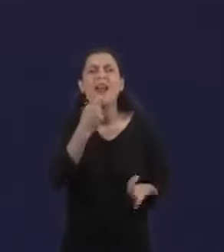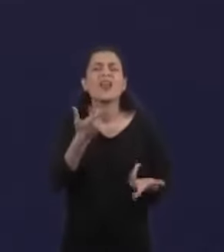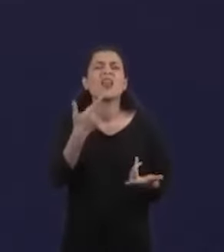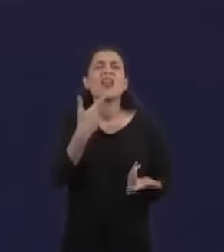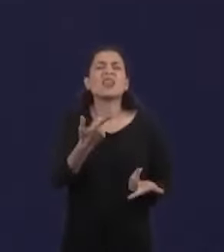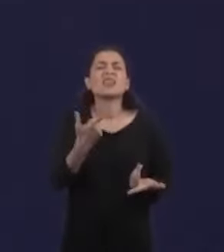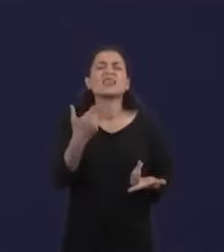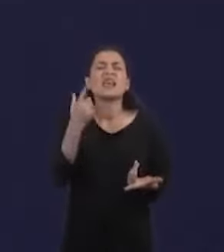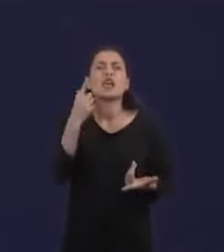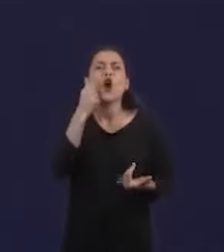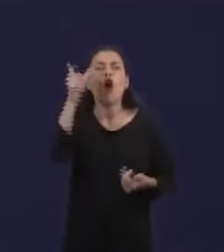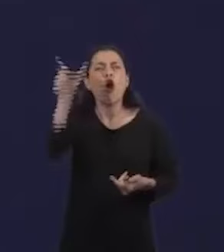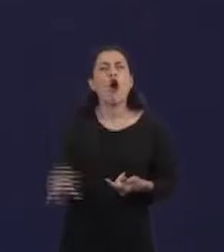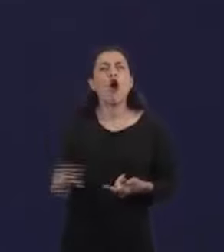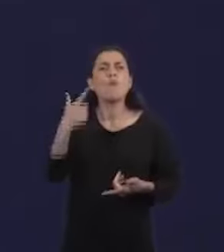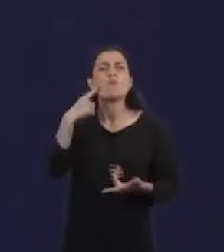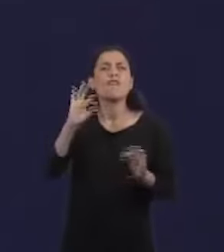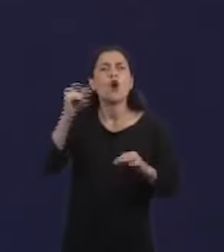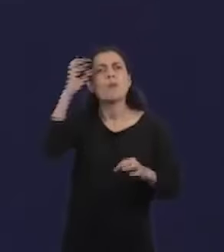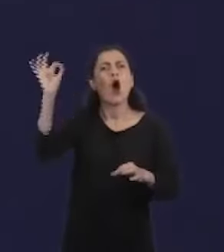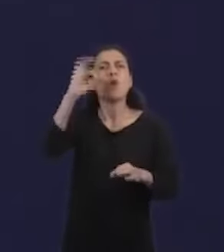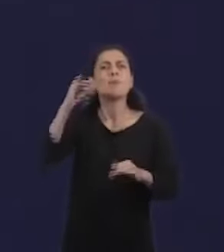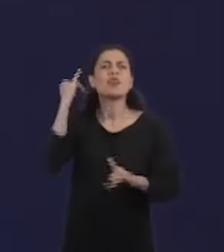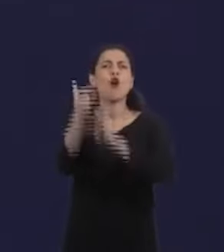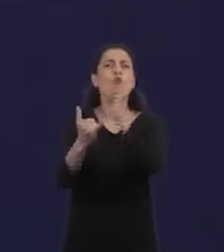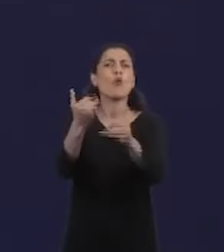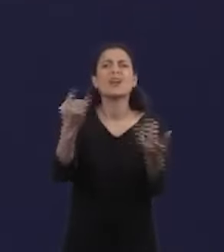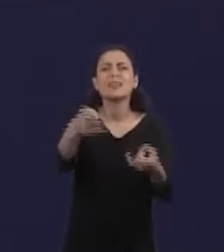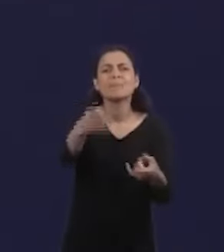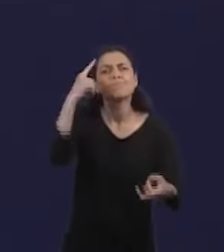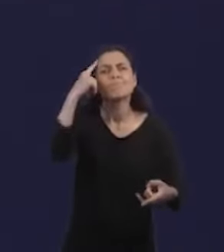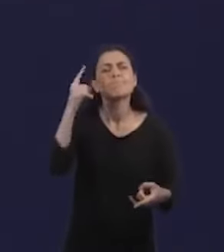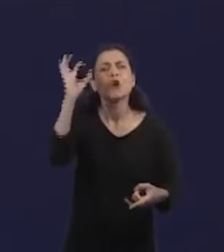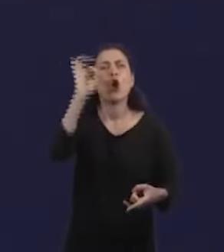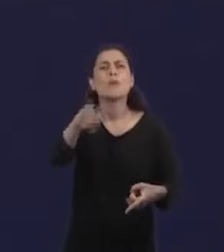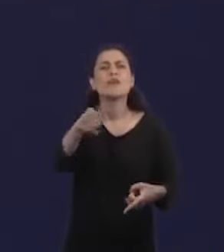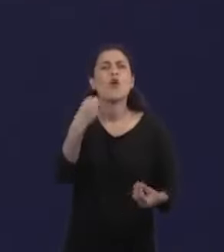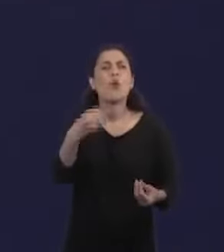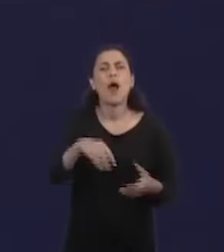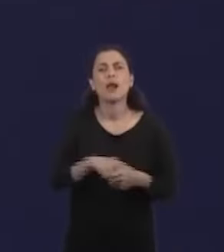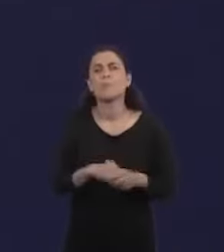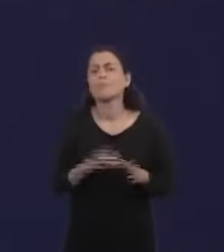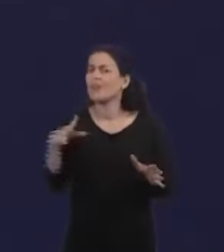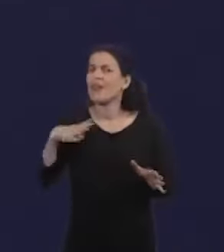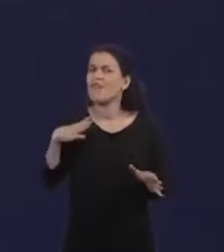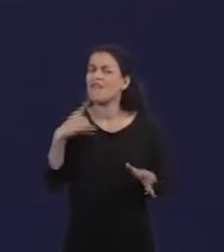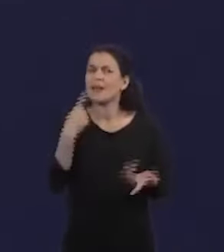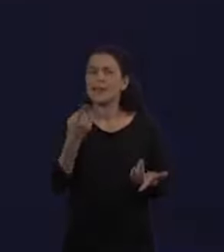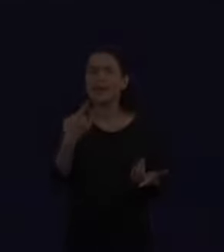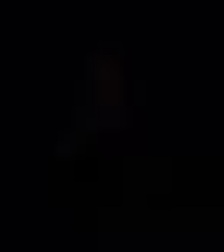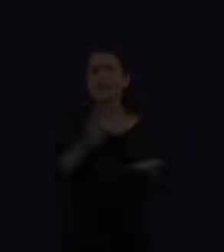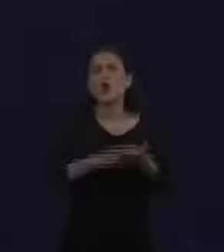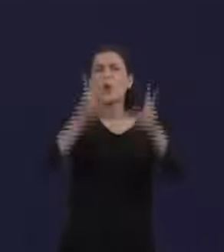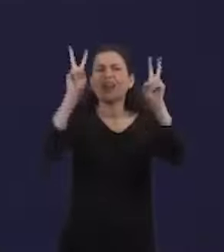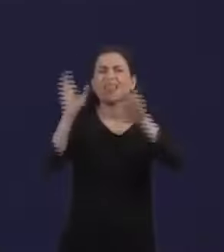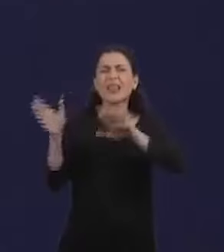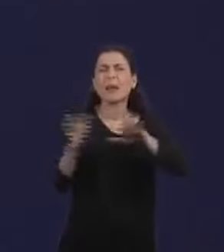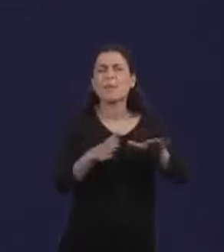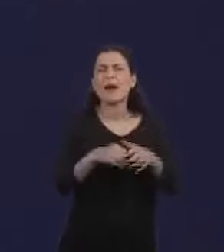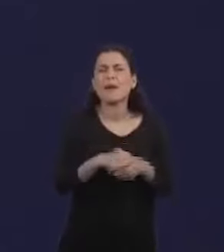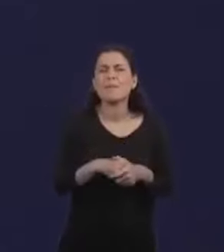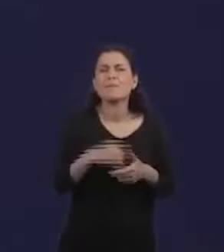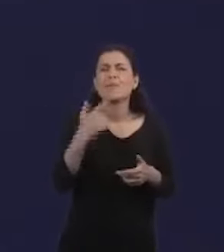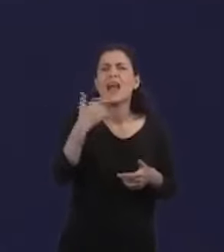la declaración no no no terminaba de de identificar la pregunta dentro de tu descripción Bueno